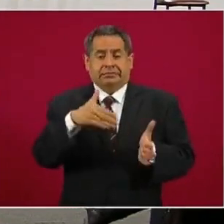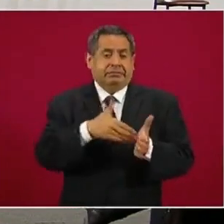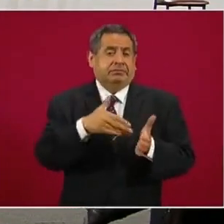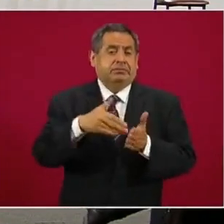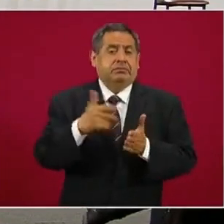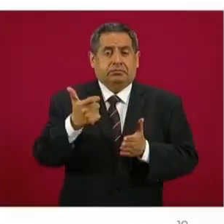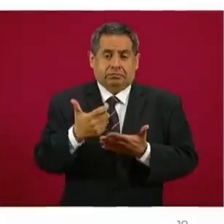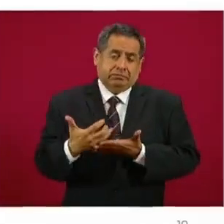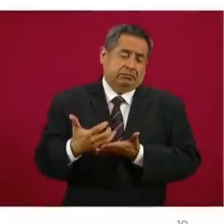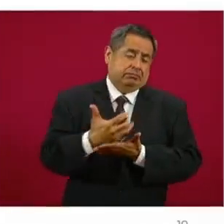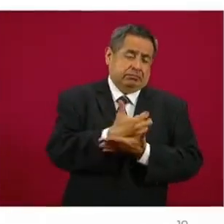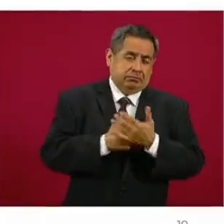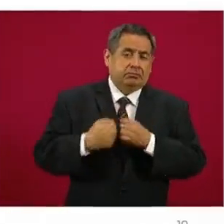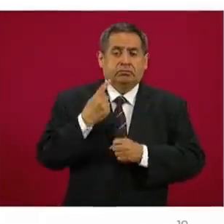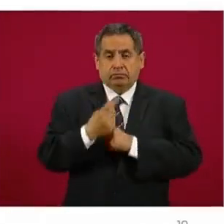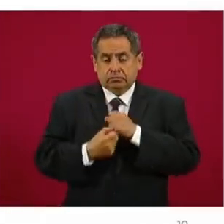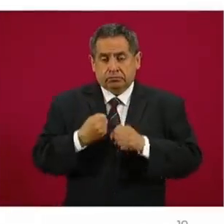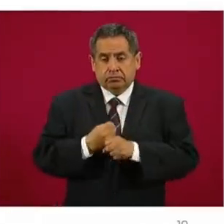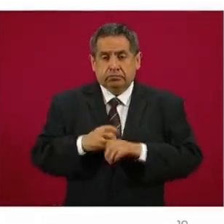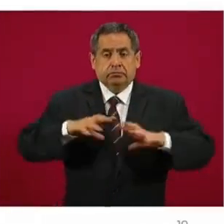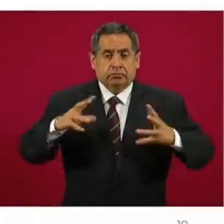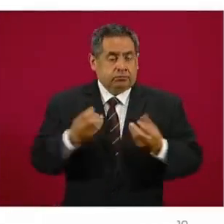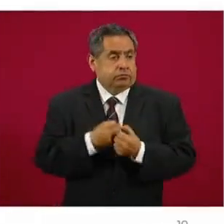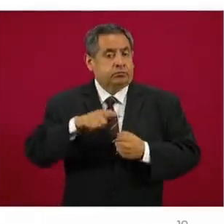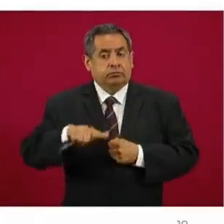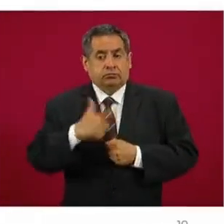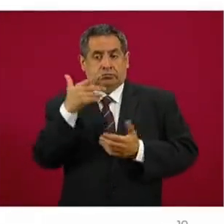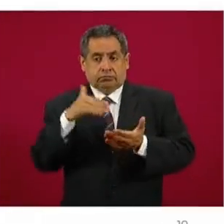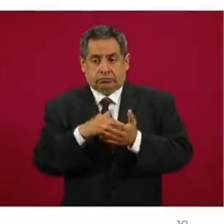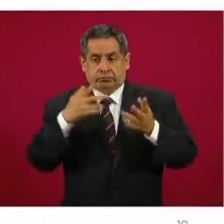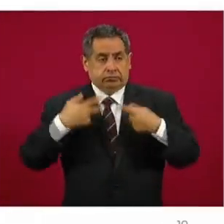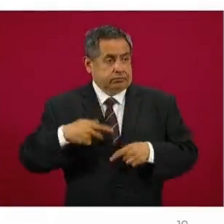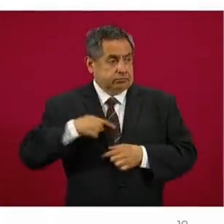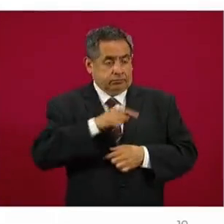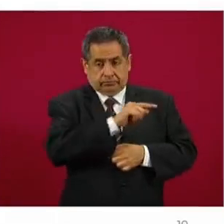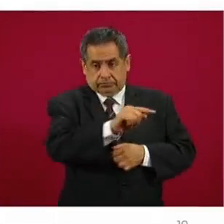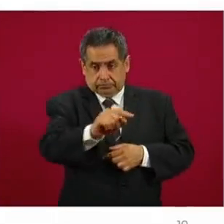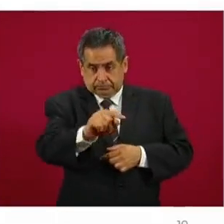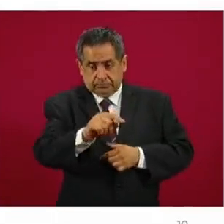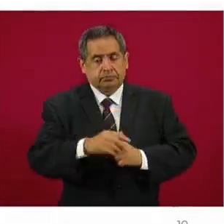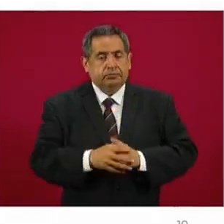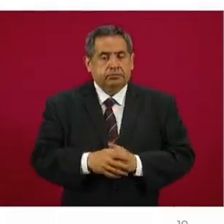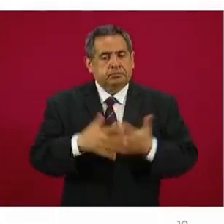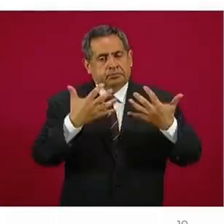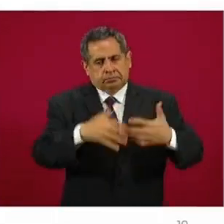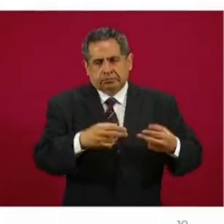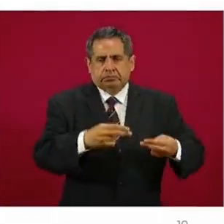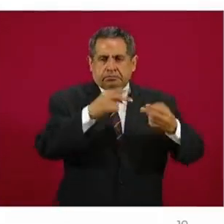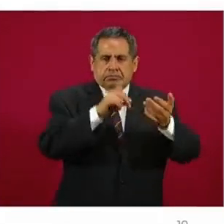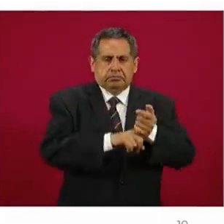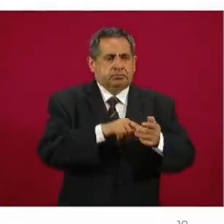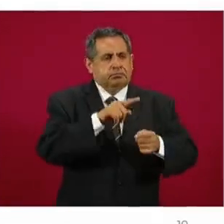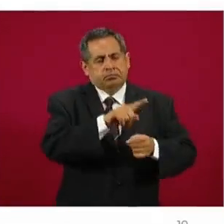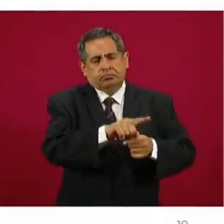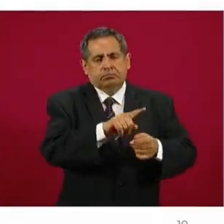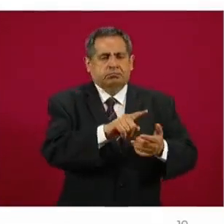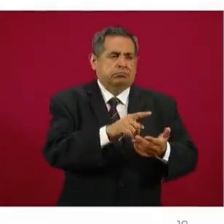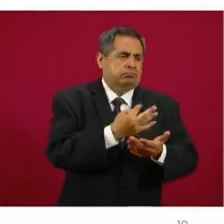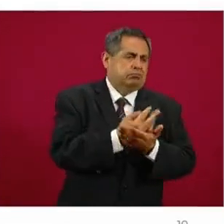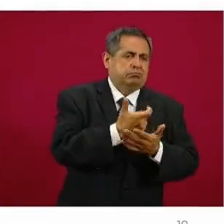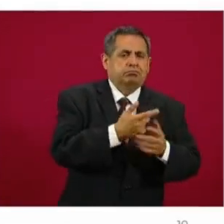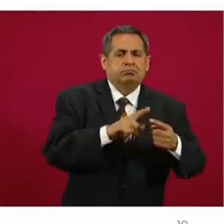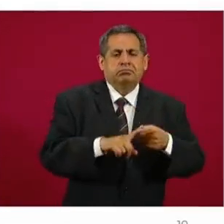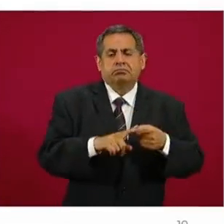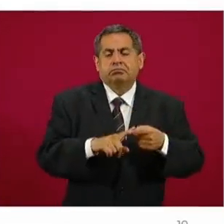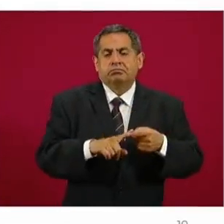pesos. Son 12,000 contribuyentes. Y esos incluyen empresas también del sector financiero, del